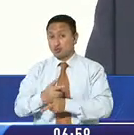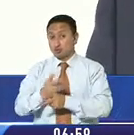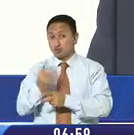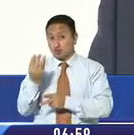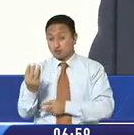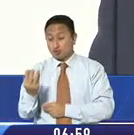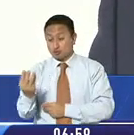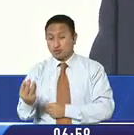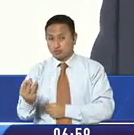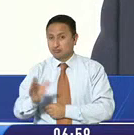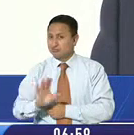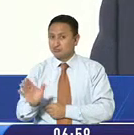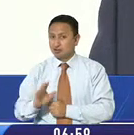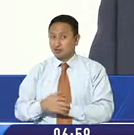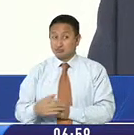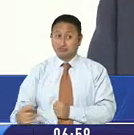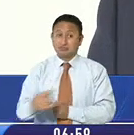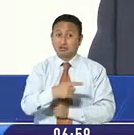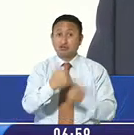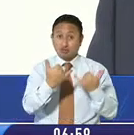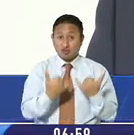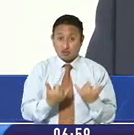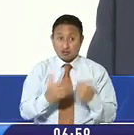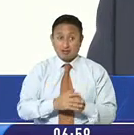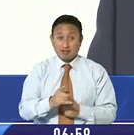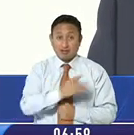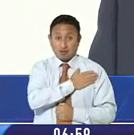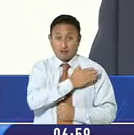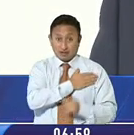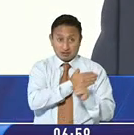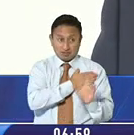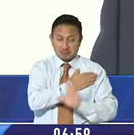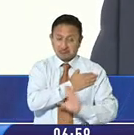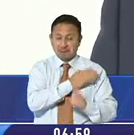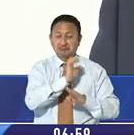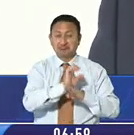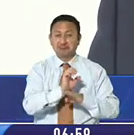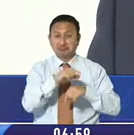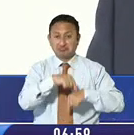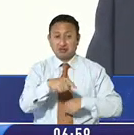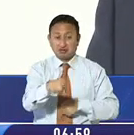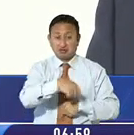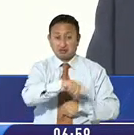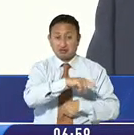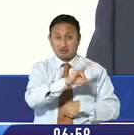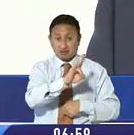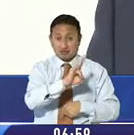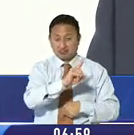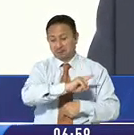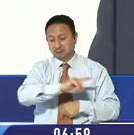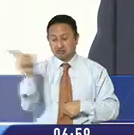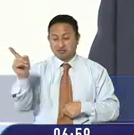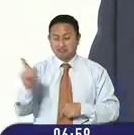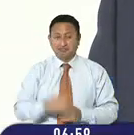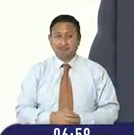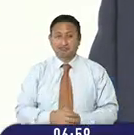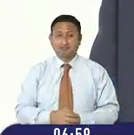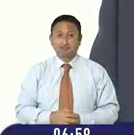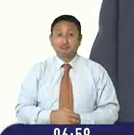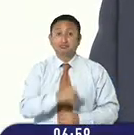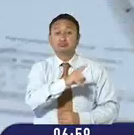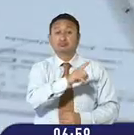Ellos están desacreditados y el Ecuador ha hablado. Tienen que irse todos. Ricardo Vanegas, uno de los